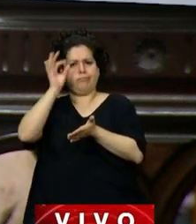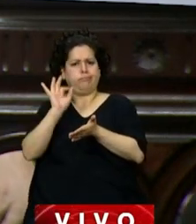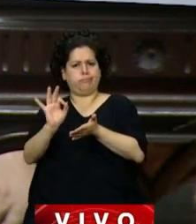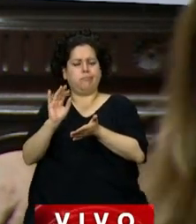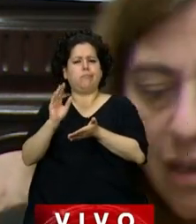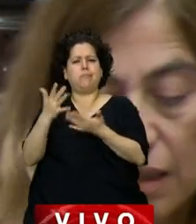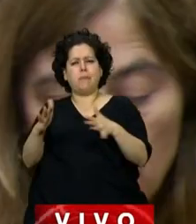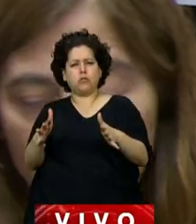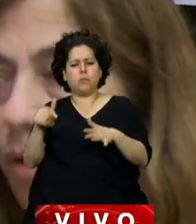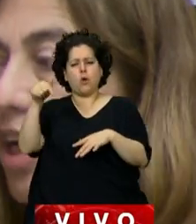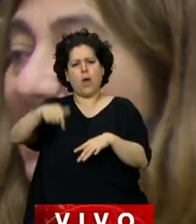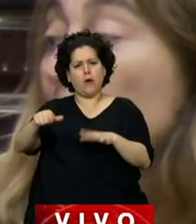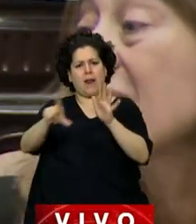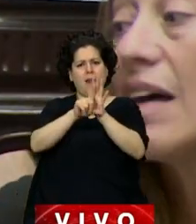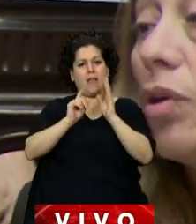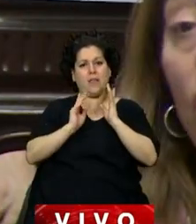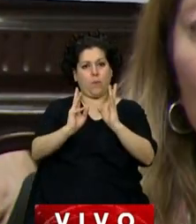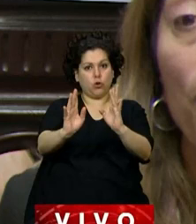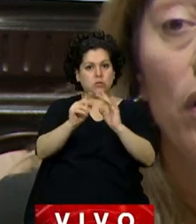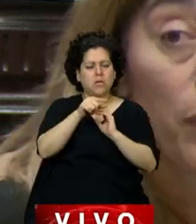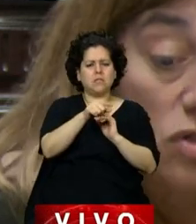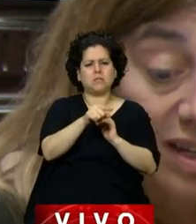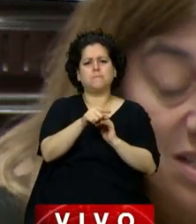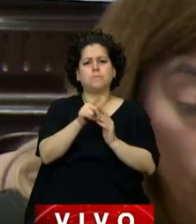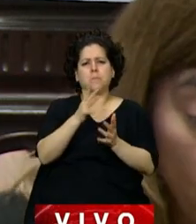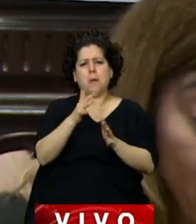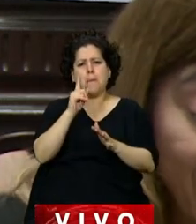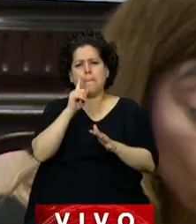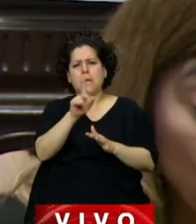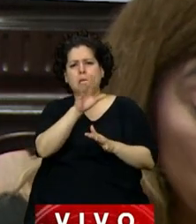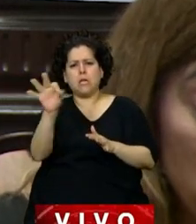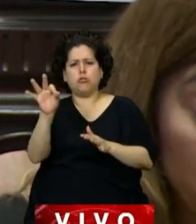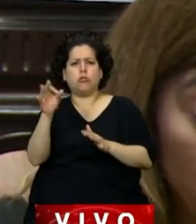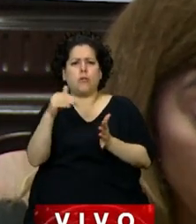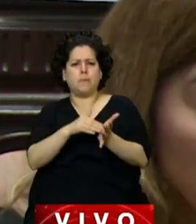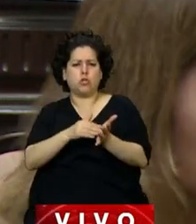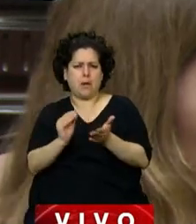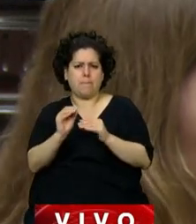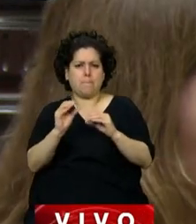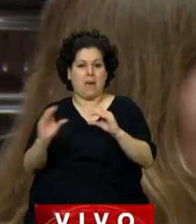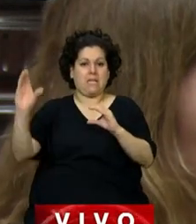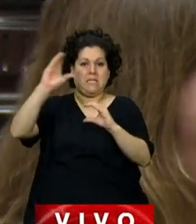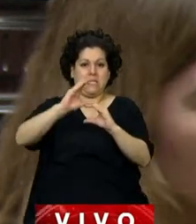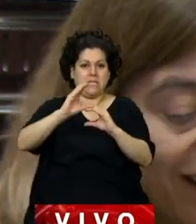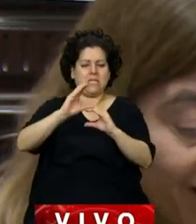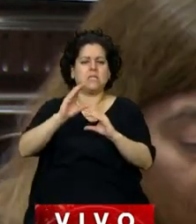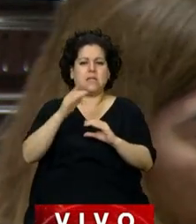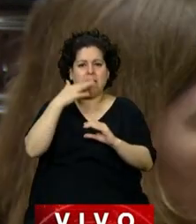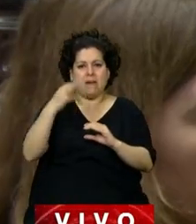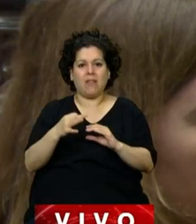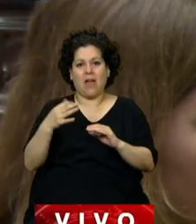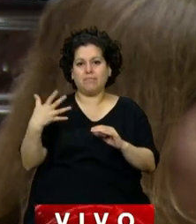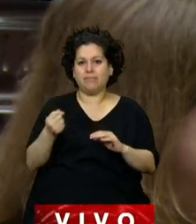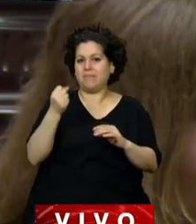aproximadamente en esta ley de bosques a cerca de 1.500 millones más, que está lejos de llegar a lo que